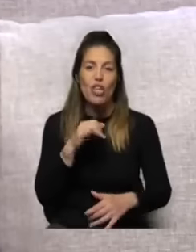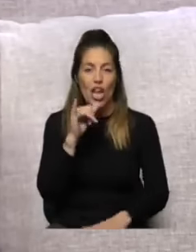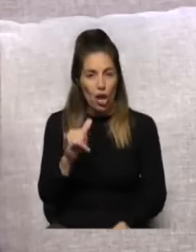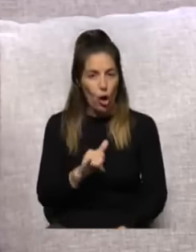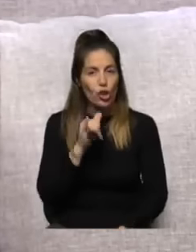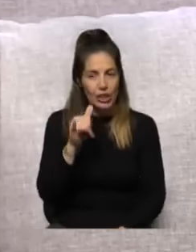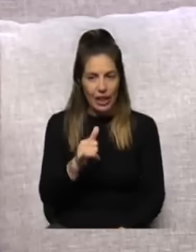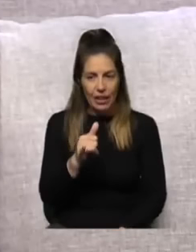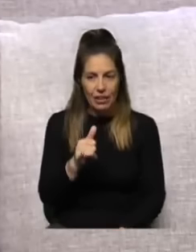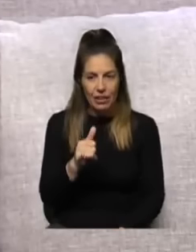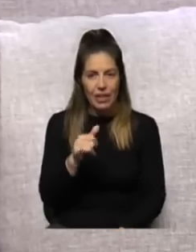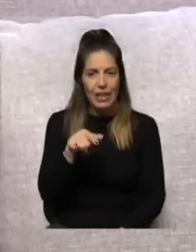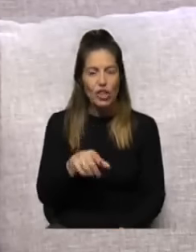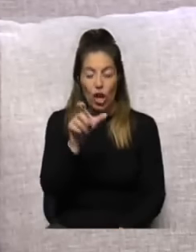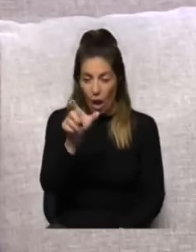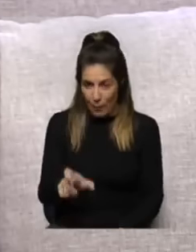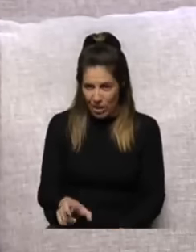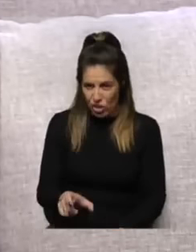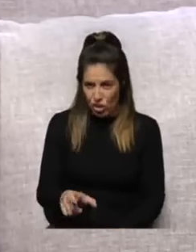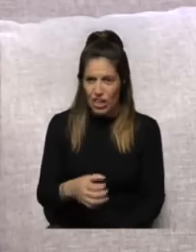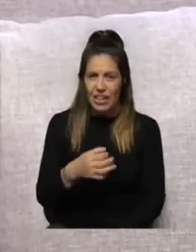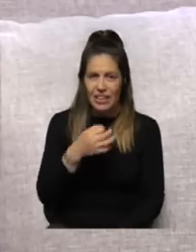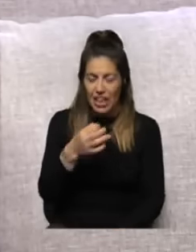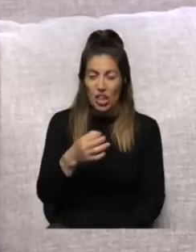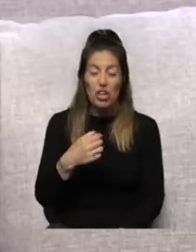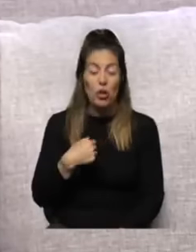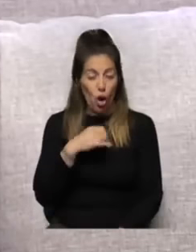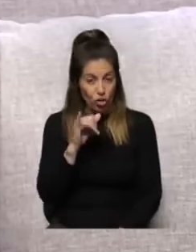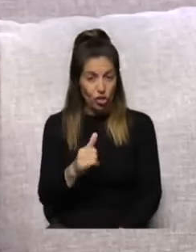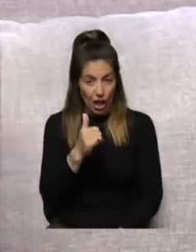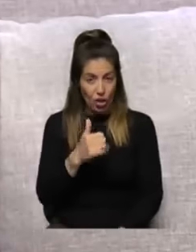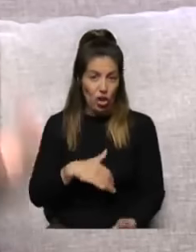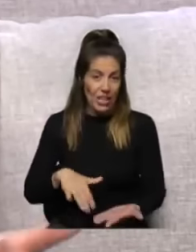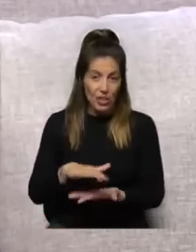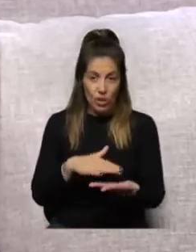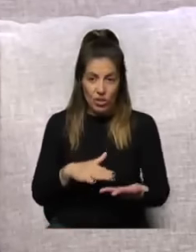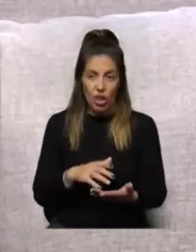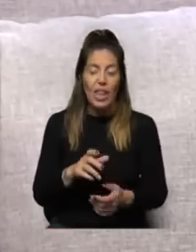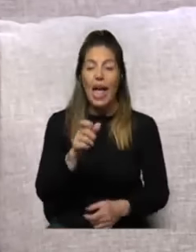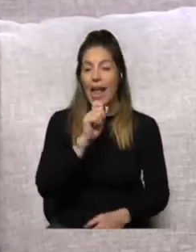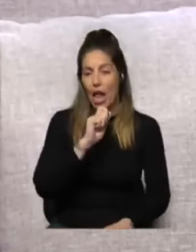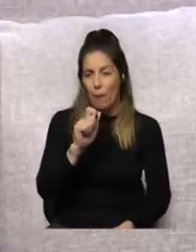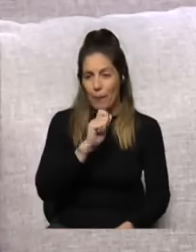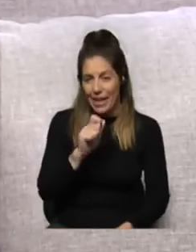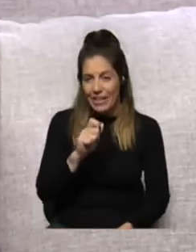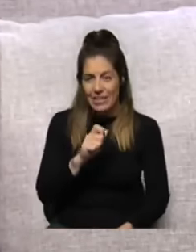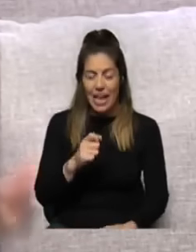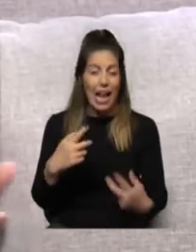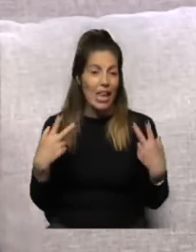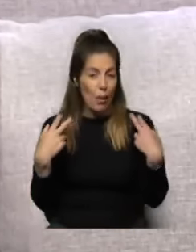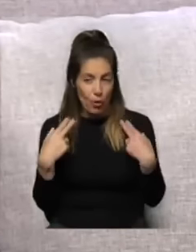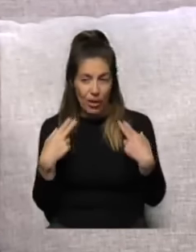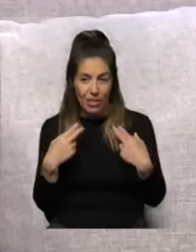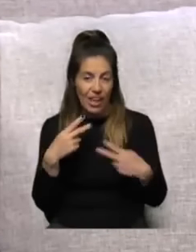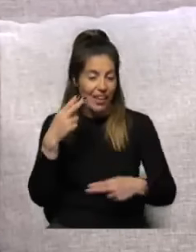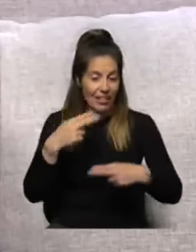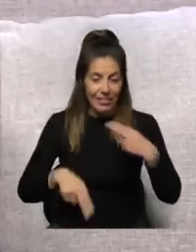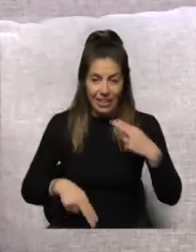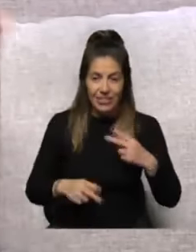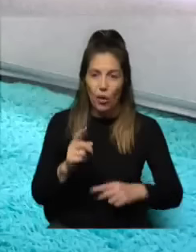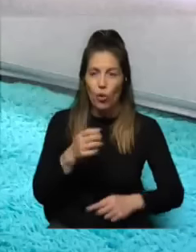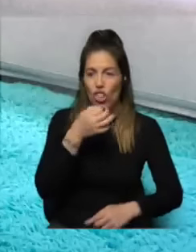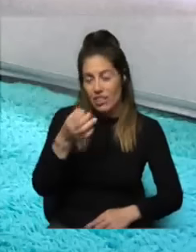sucedió esto. Las personas que fueron dijeron, me sucedió esto. En la prensa, en la peluquería, en el taxi, algunos decían